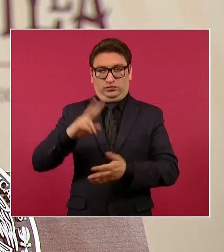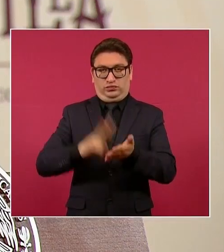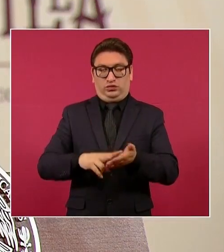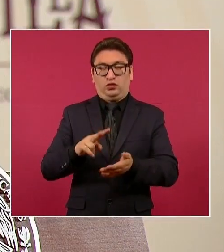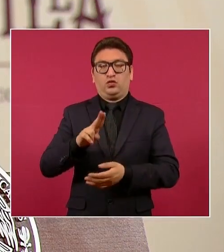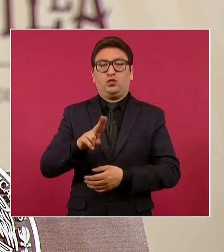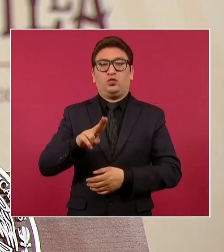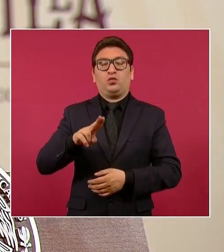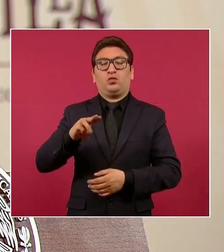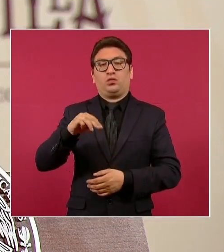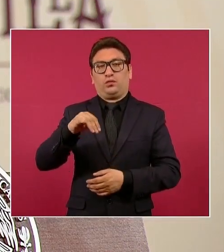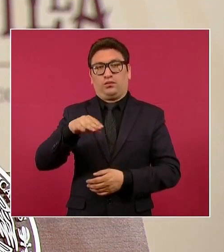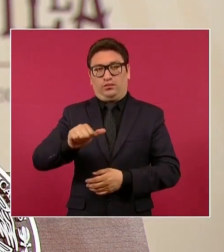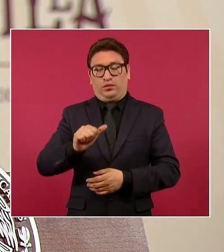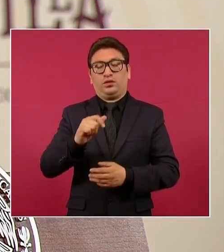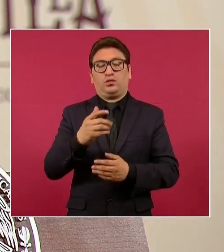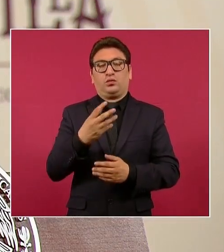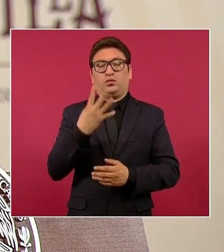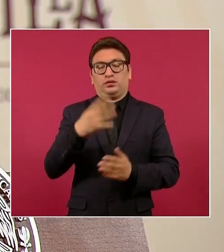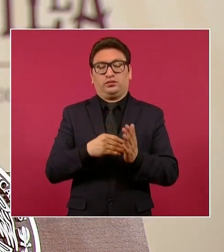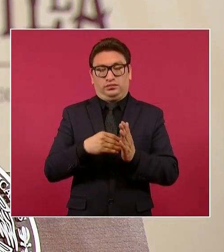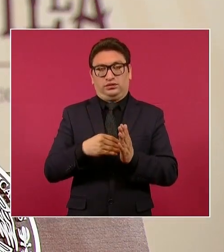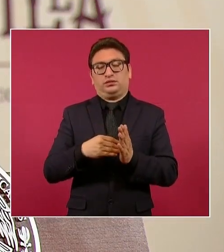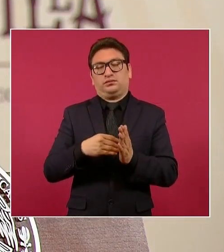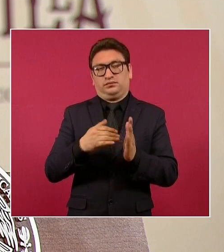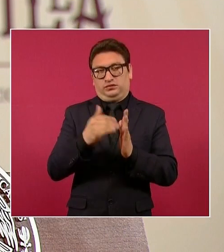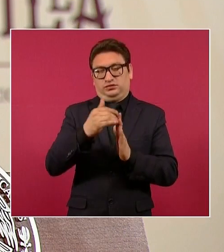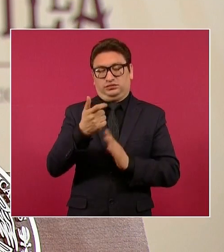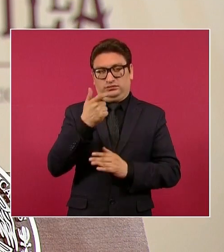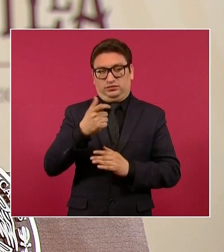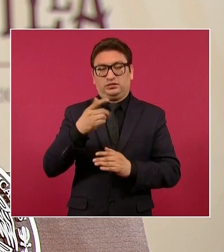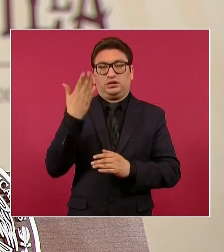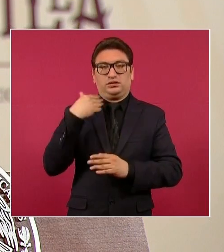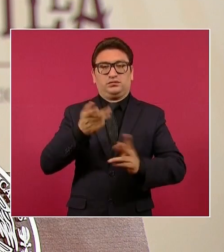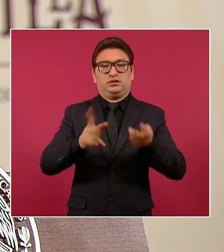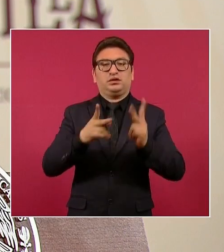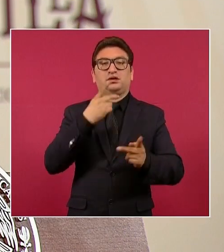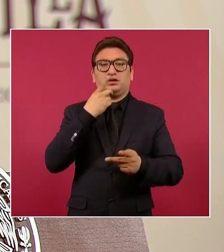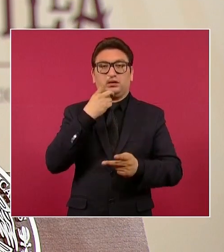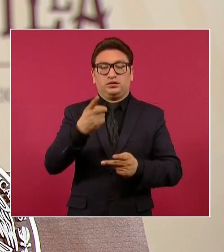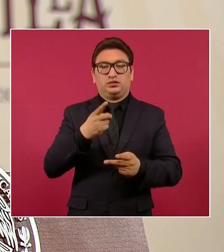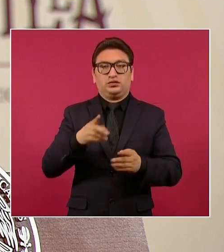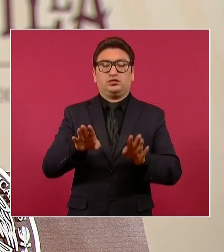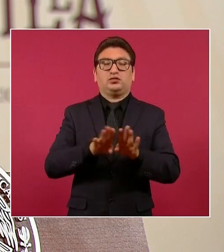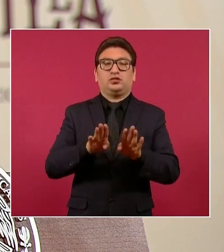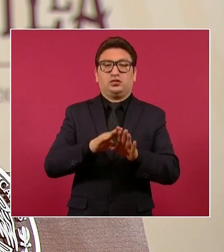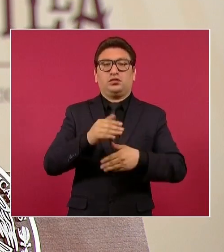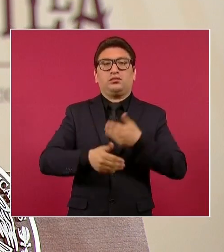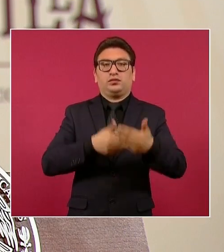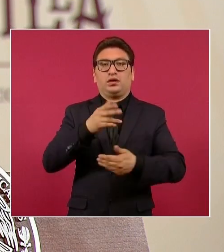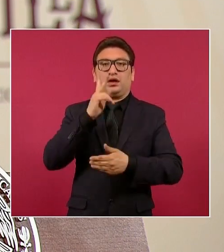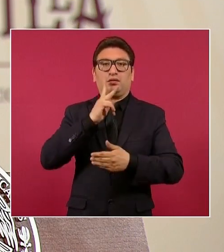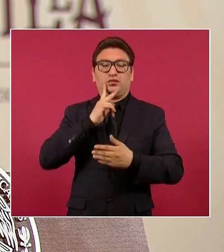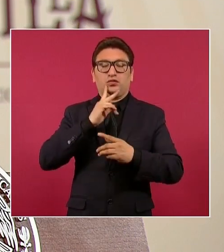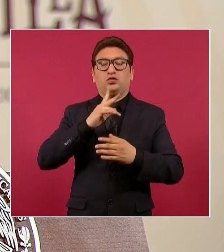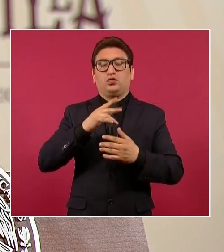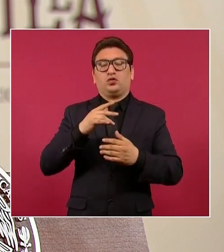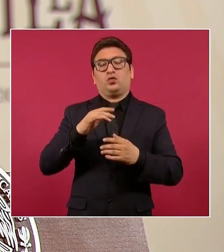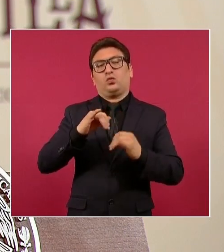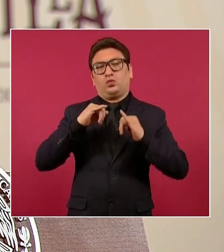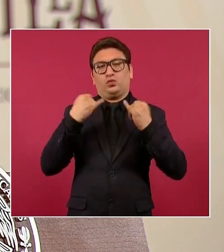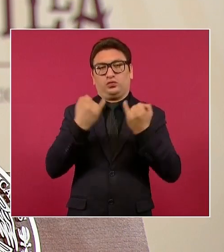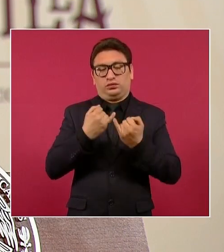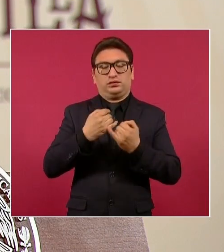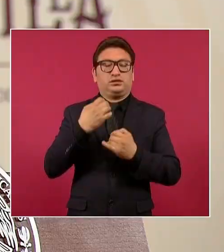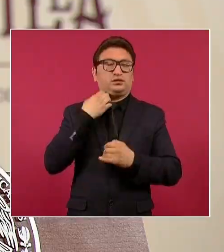UMA, 4.000 millones de pesos. La vez pasada que platicamos de esto estábamos por llevarlo a nuestra comisión ejecutiva y a la junta directiva del ISSSTE. Hoy les puedo